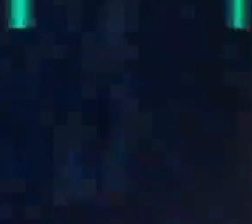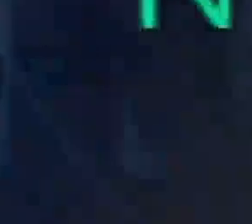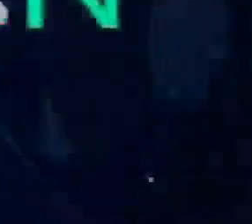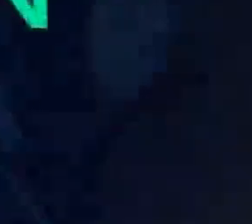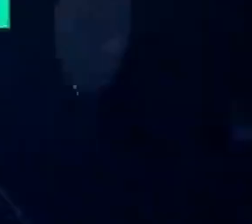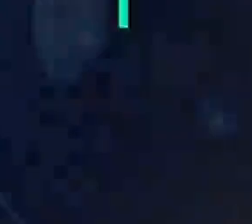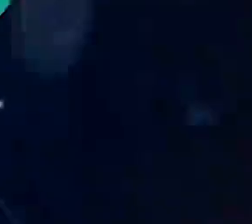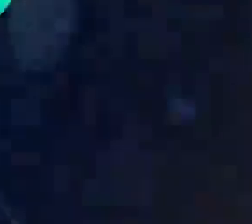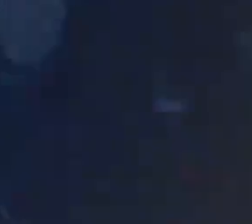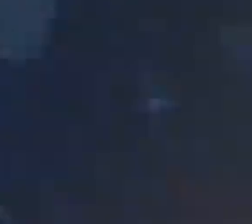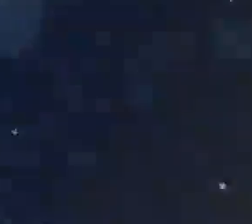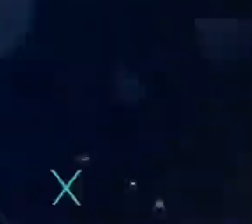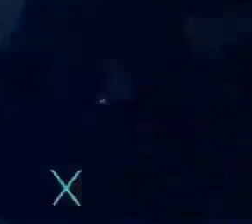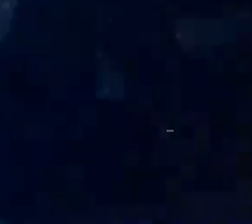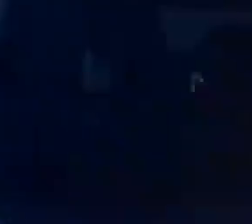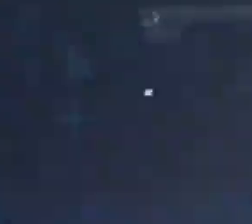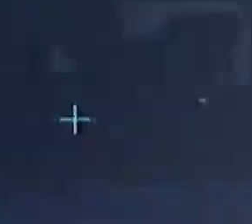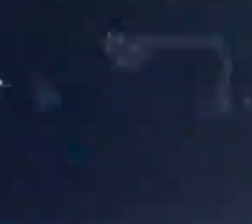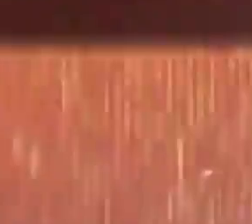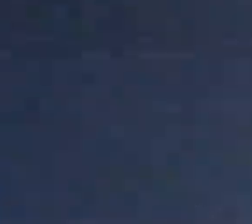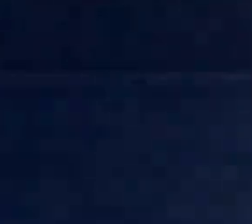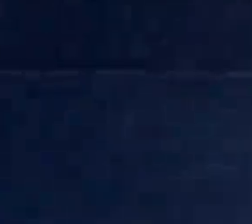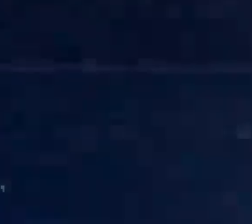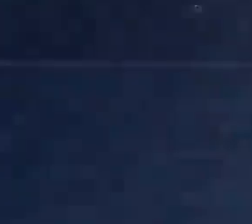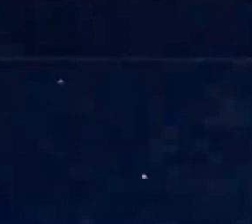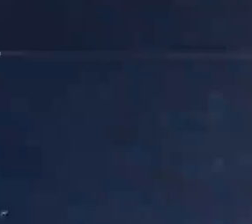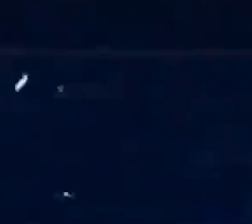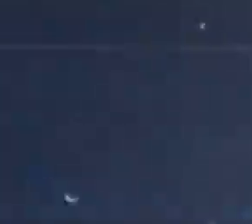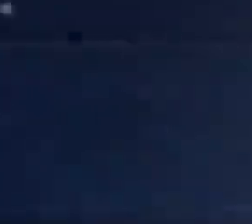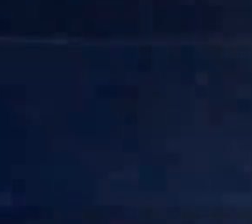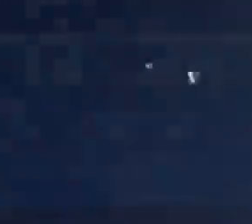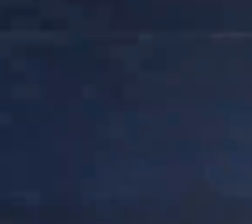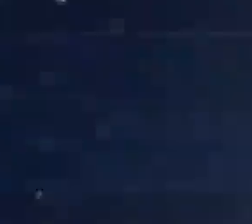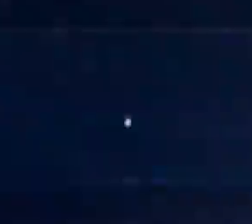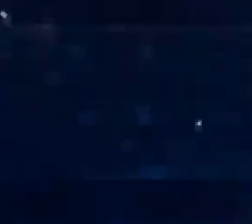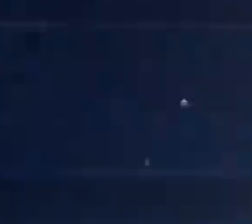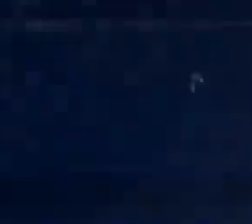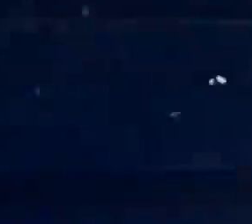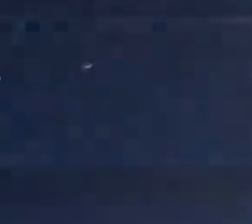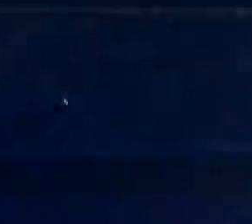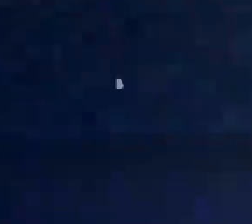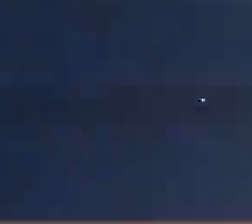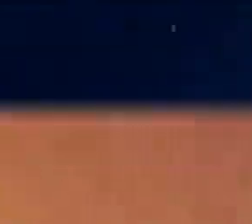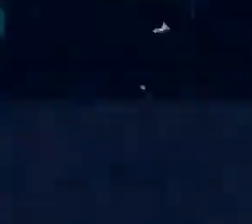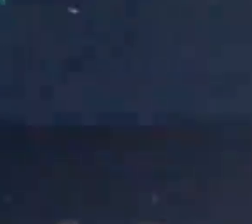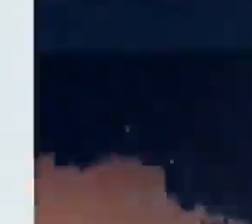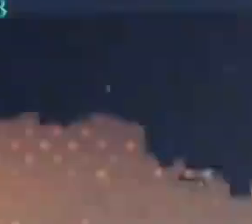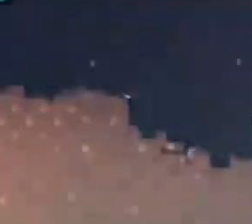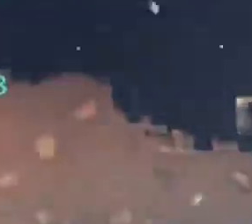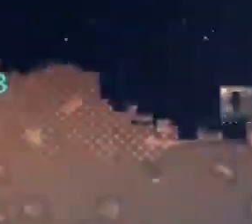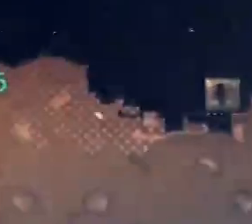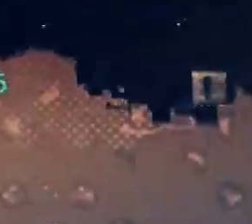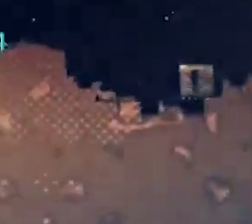Montevideo se enciende, entre parte y cemento, la fauna se revuelve. Historias cotidianas en un pool diferente, hablando la gente se